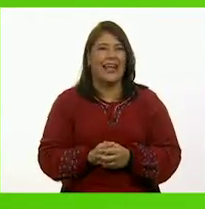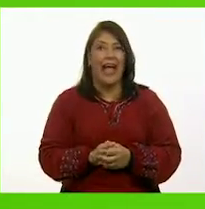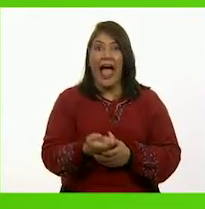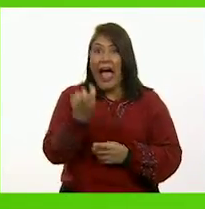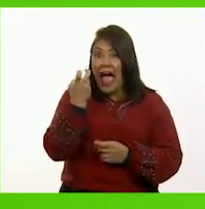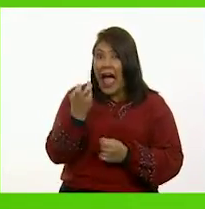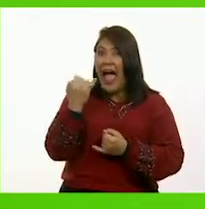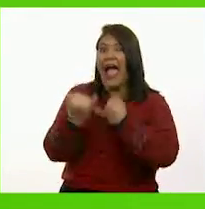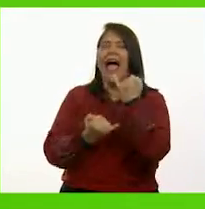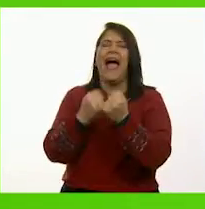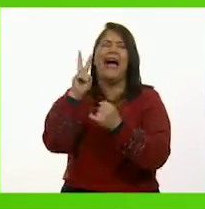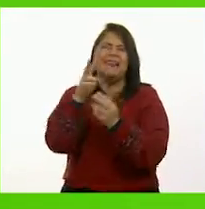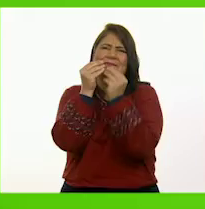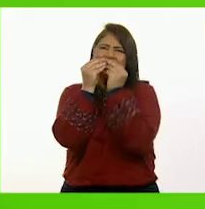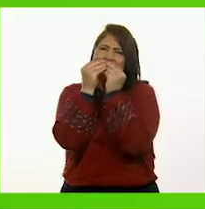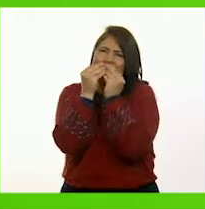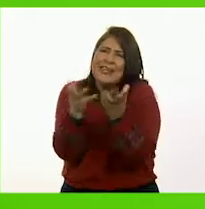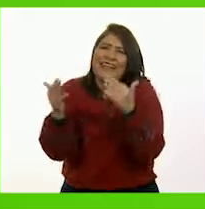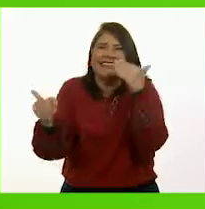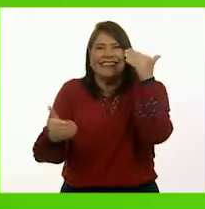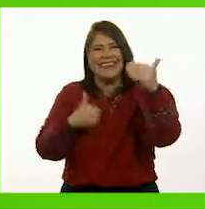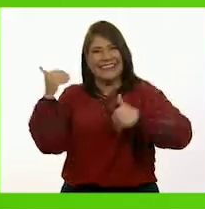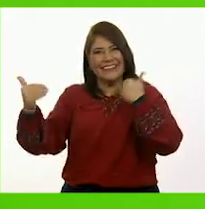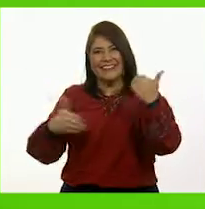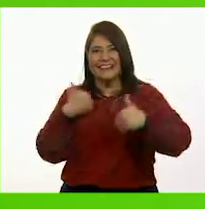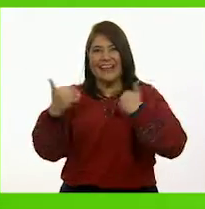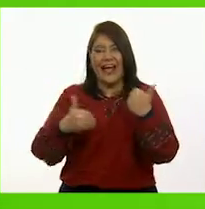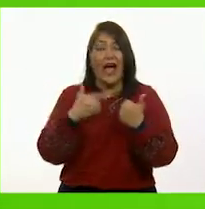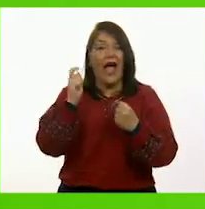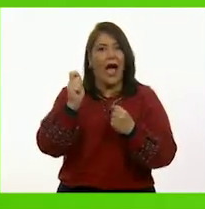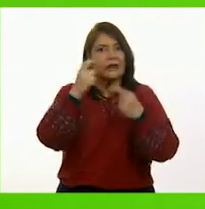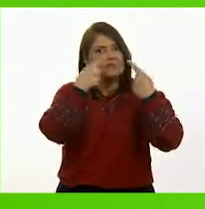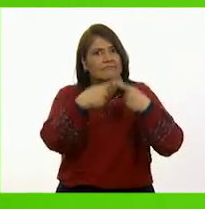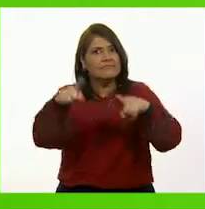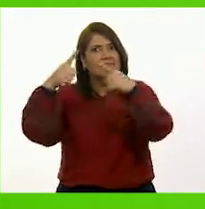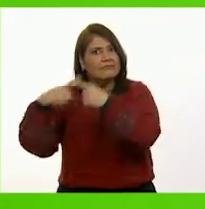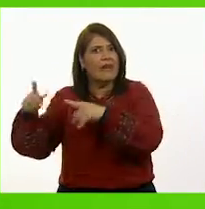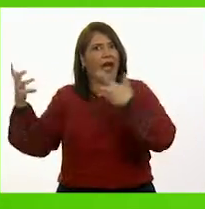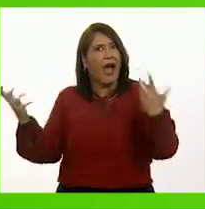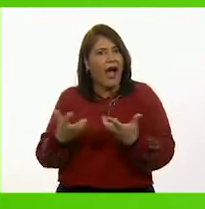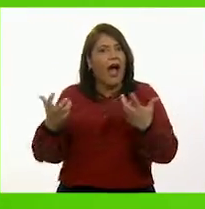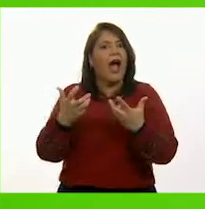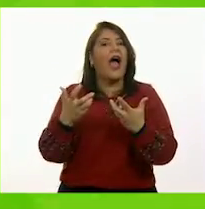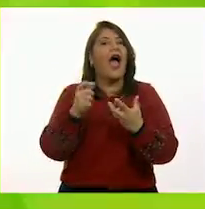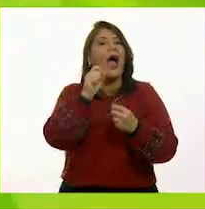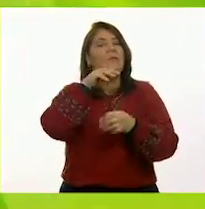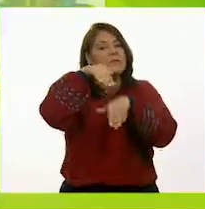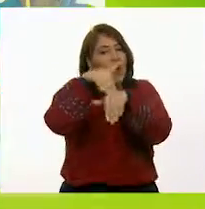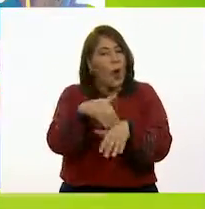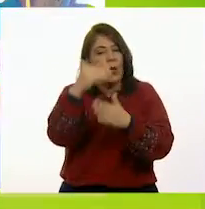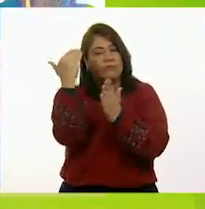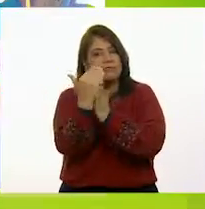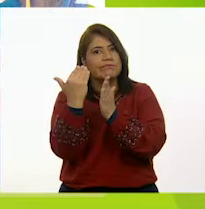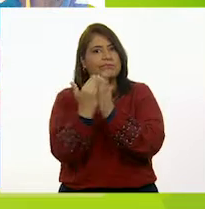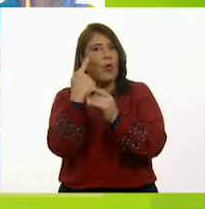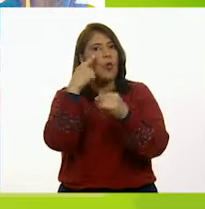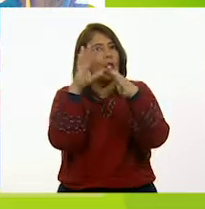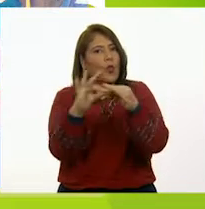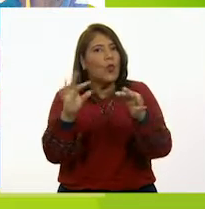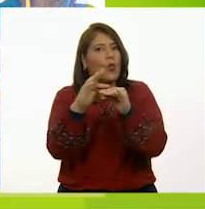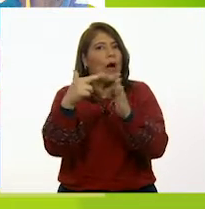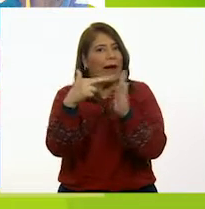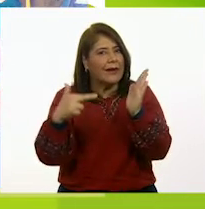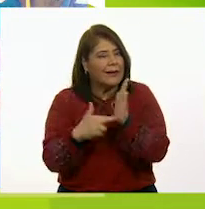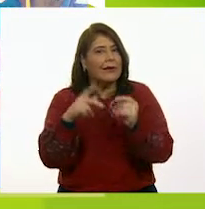Este juego también fue muy divertido. Realizamos distintas acciones siguiendo las instrucciones. Observemos